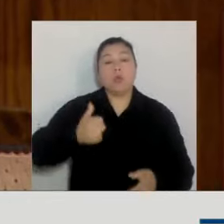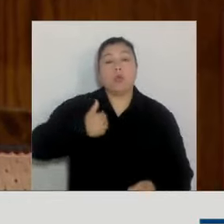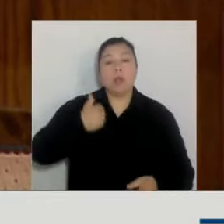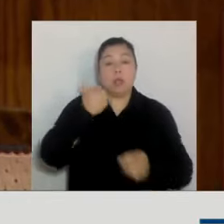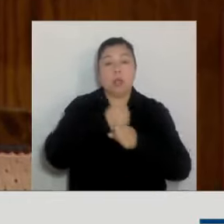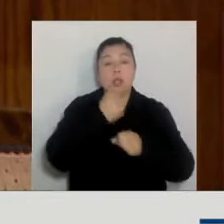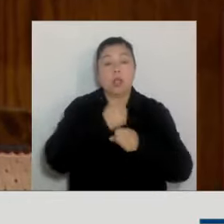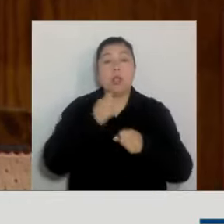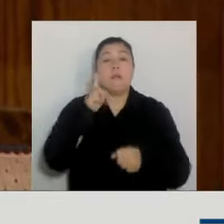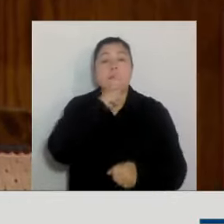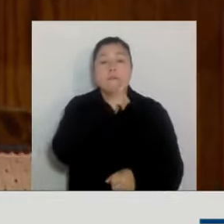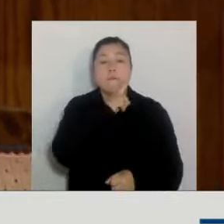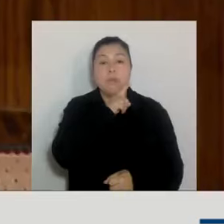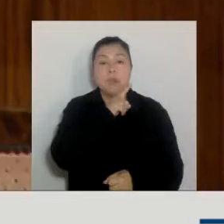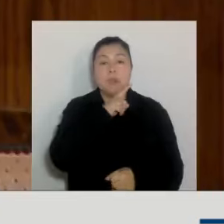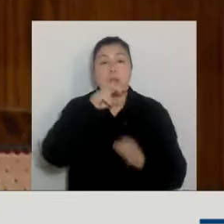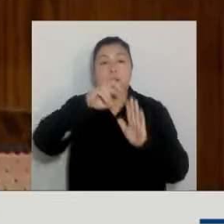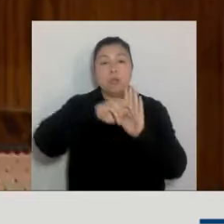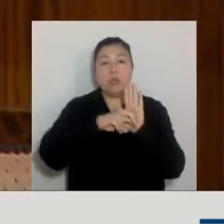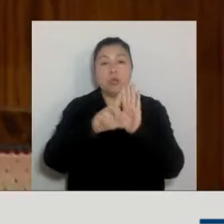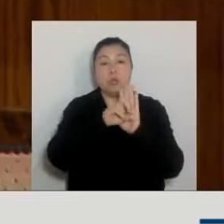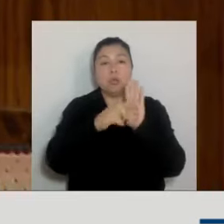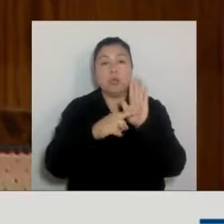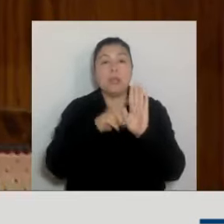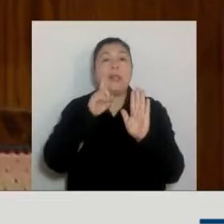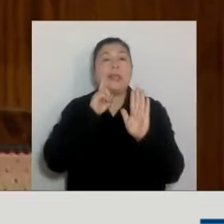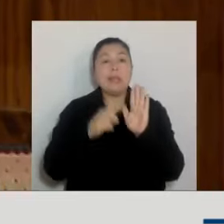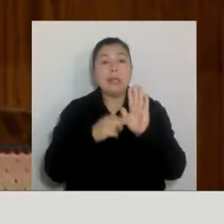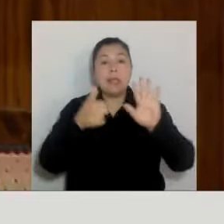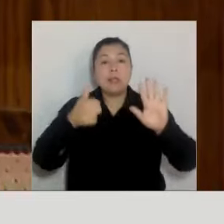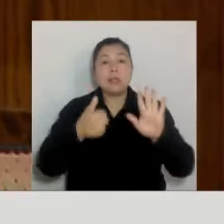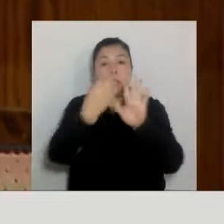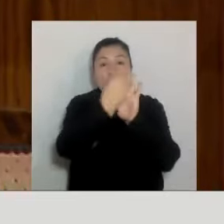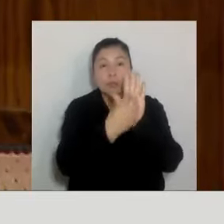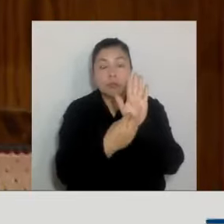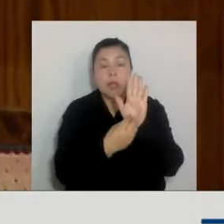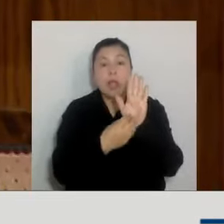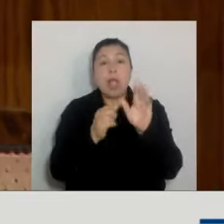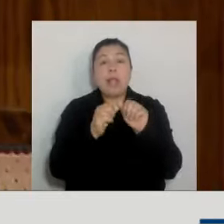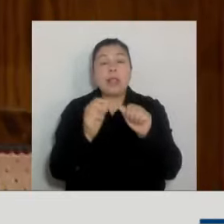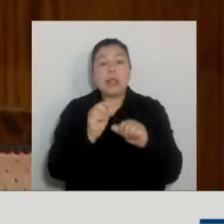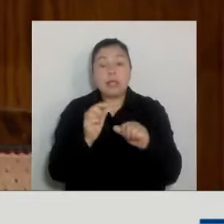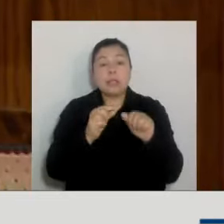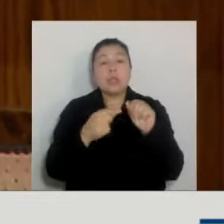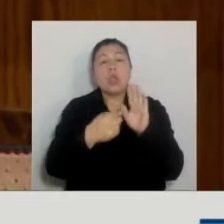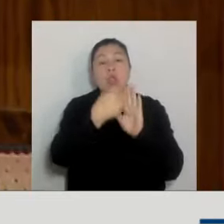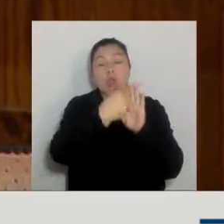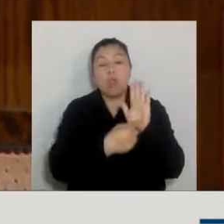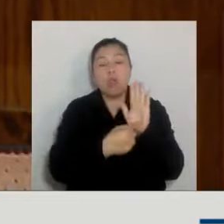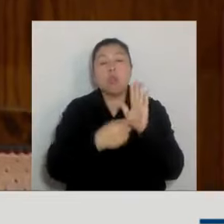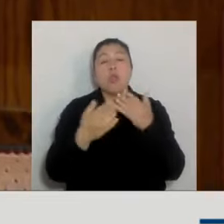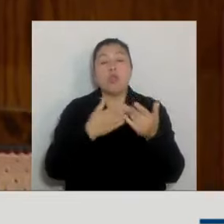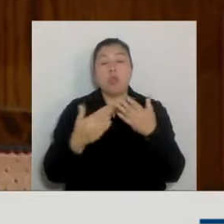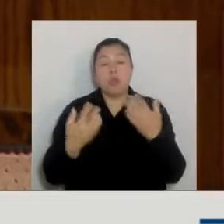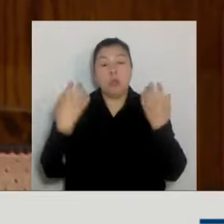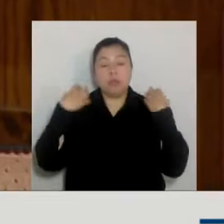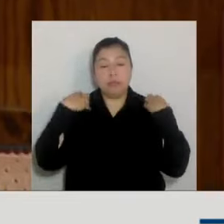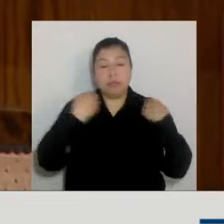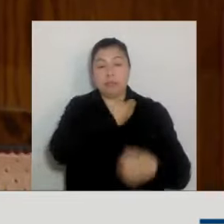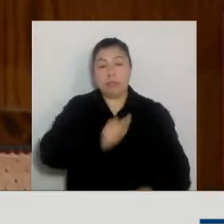finalmente el proyecto de ley contempla seis disposiciones transitorias donde se faculta al presidente de la república para que